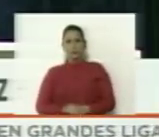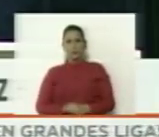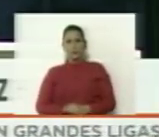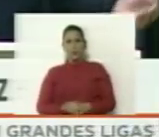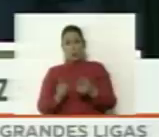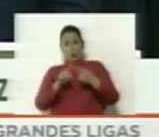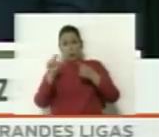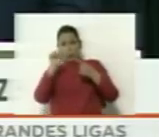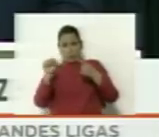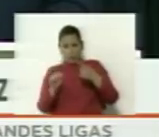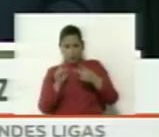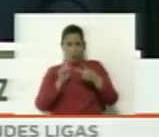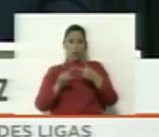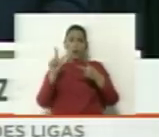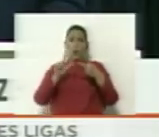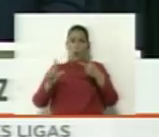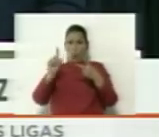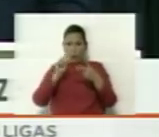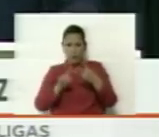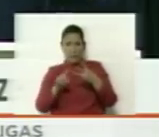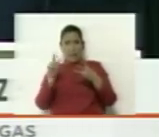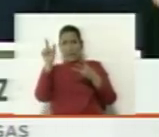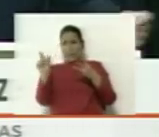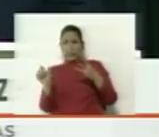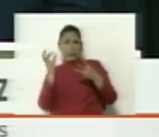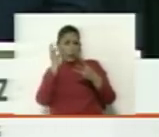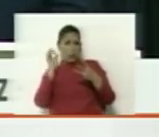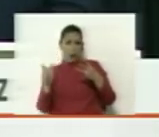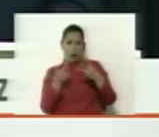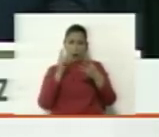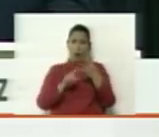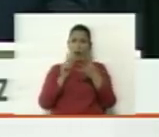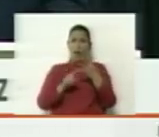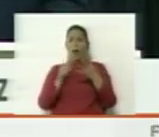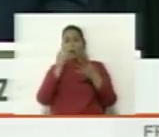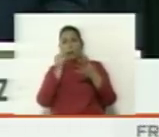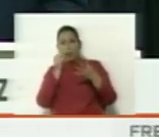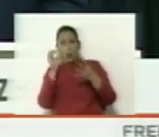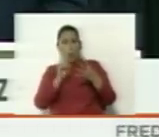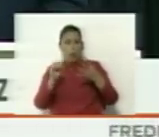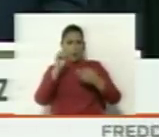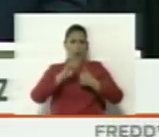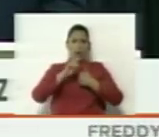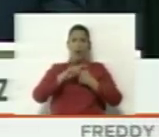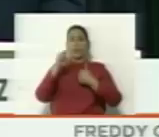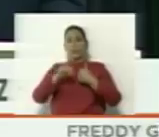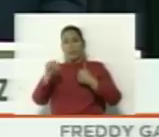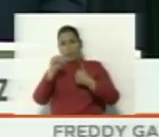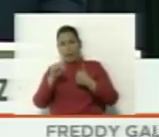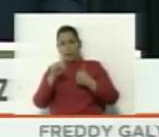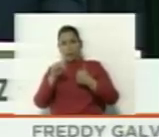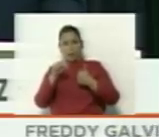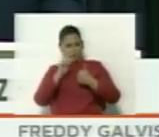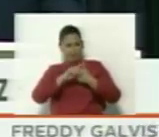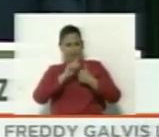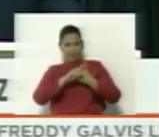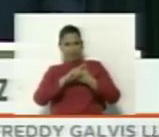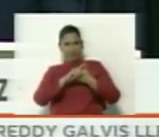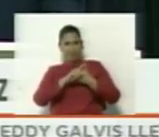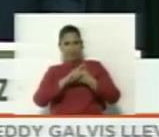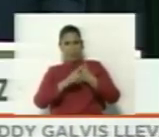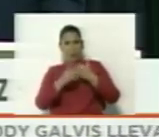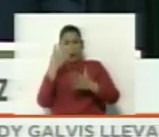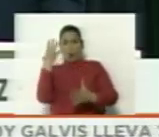Superlano, el señor Lorenzale, la señora Gaby Arellano, el señor Olivares, el señor Lester Toledo, que por cierto se